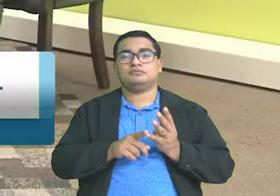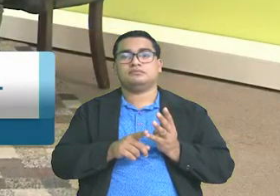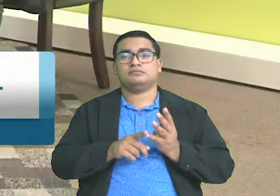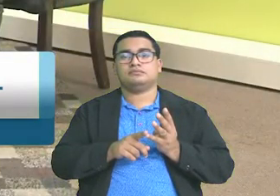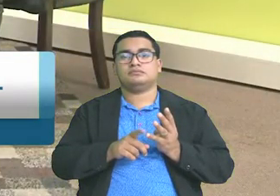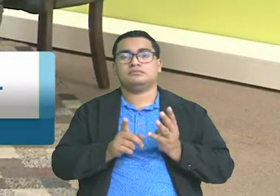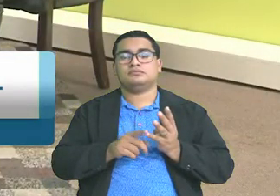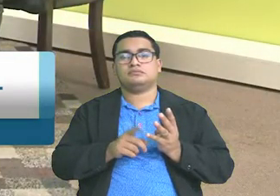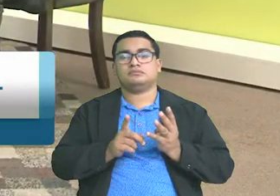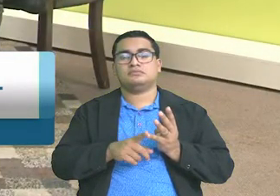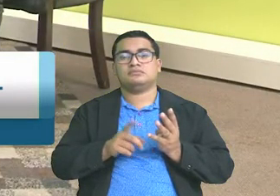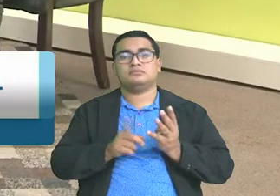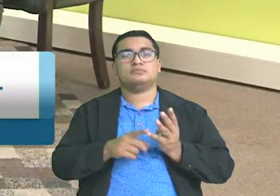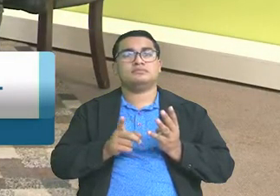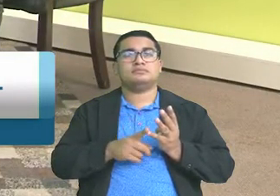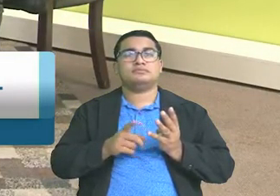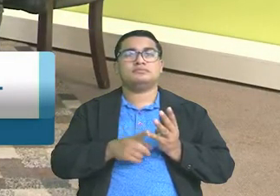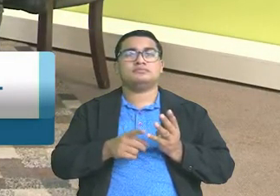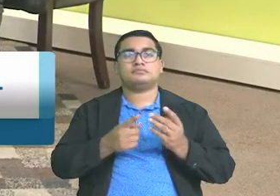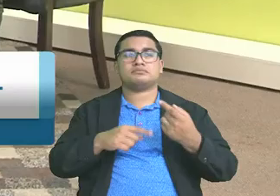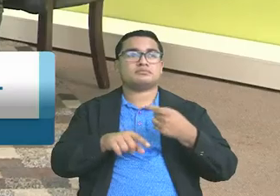le vamos a sumar